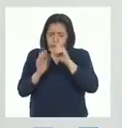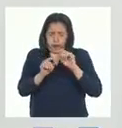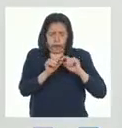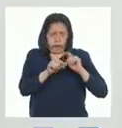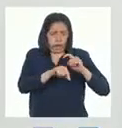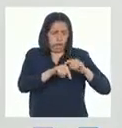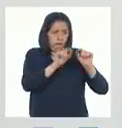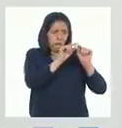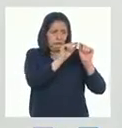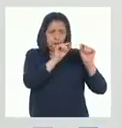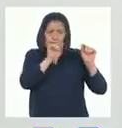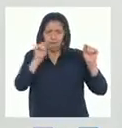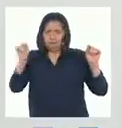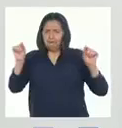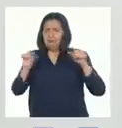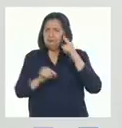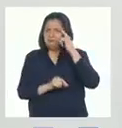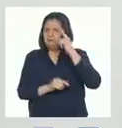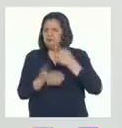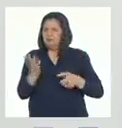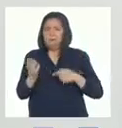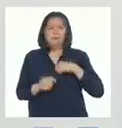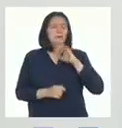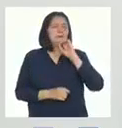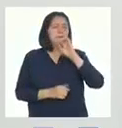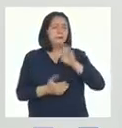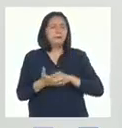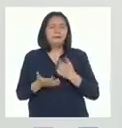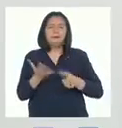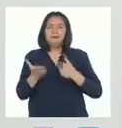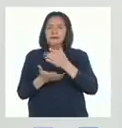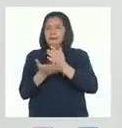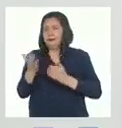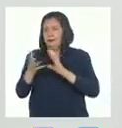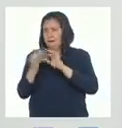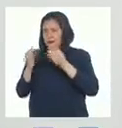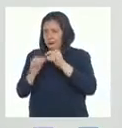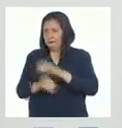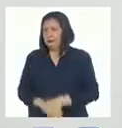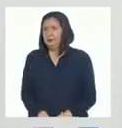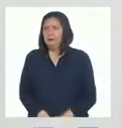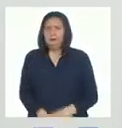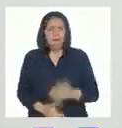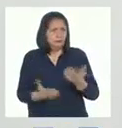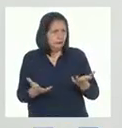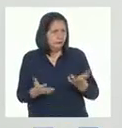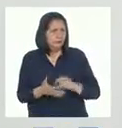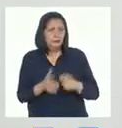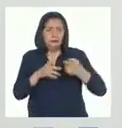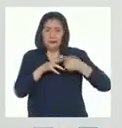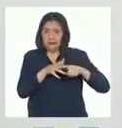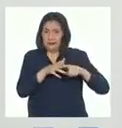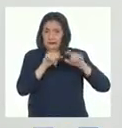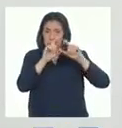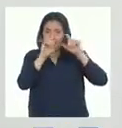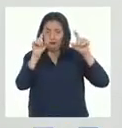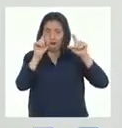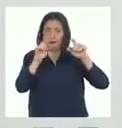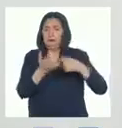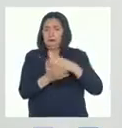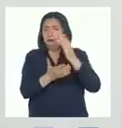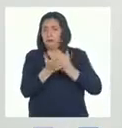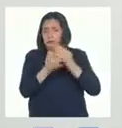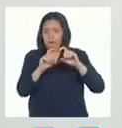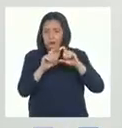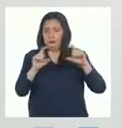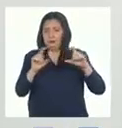línea de tiempo, teniendo en cuenta lo que les mencioné sobre las partes de un cuento. Que son inicio, nudo